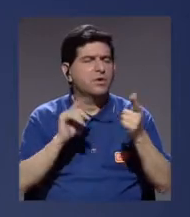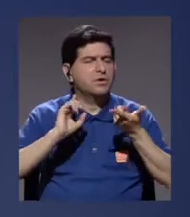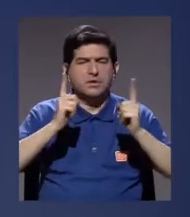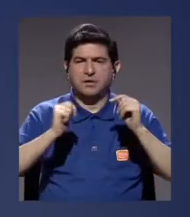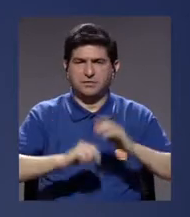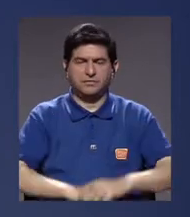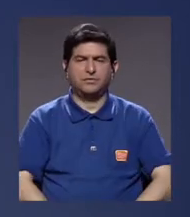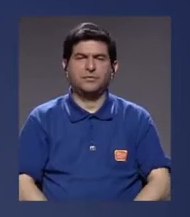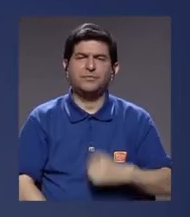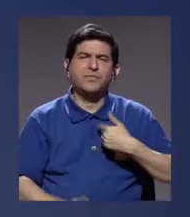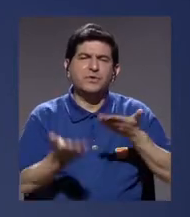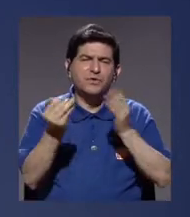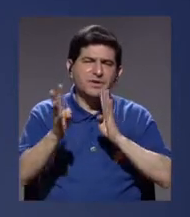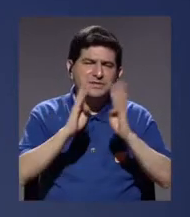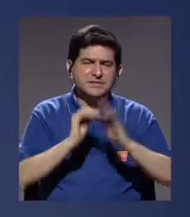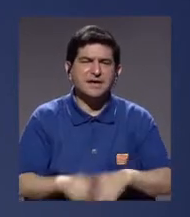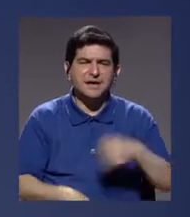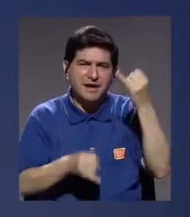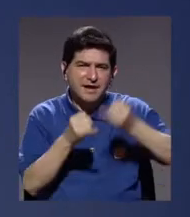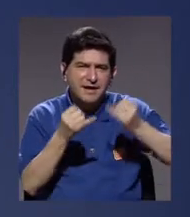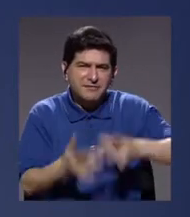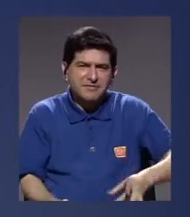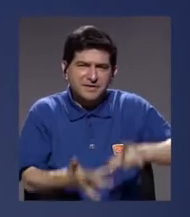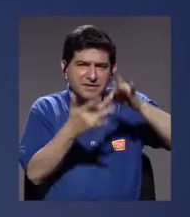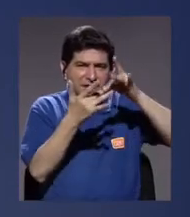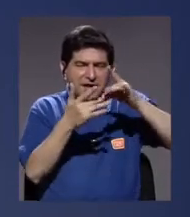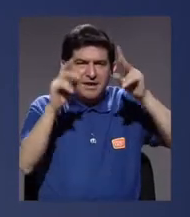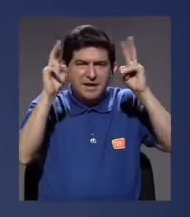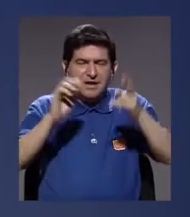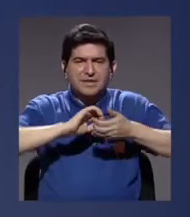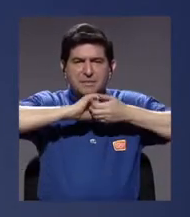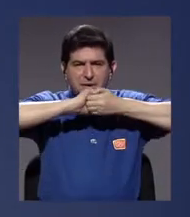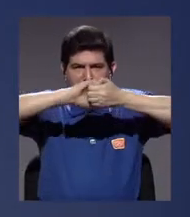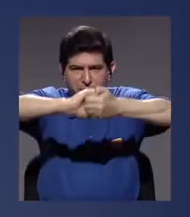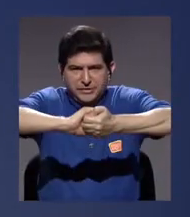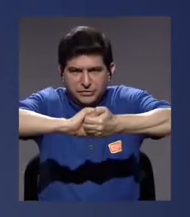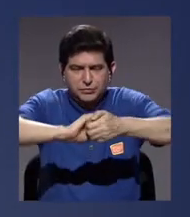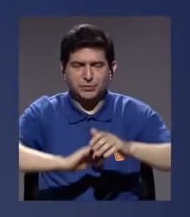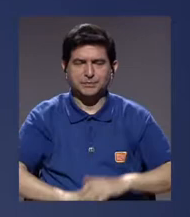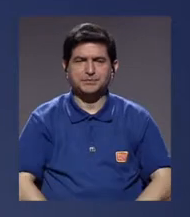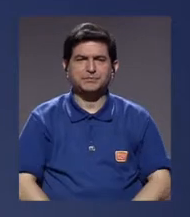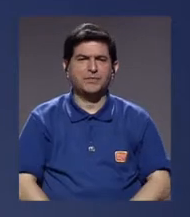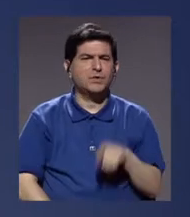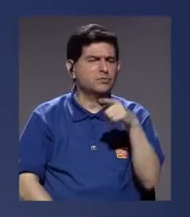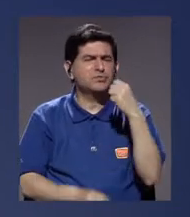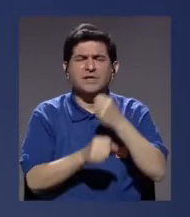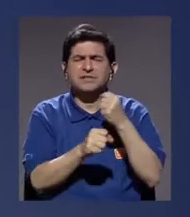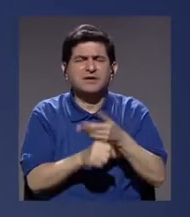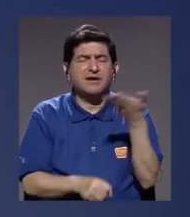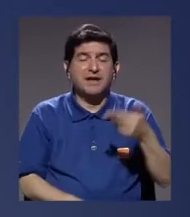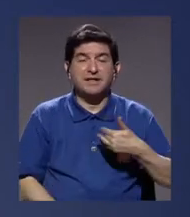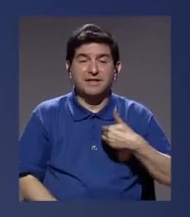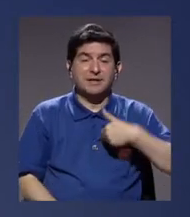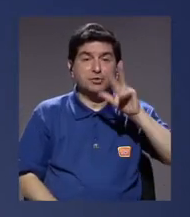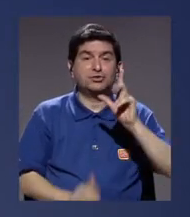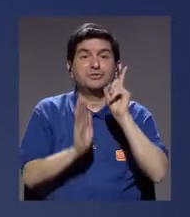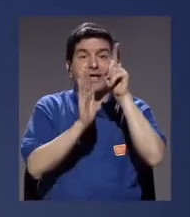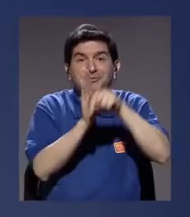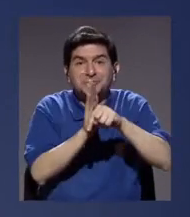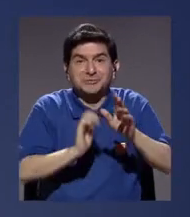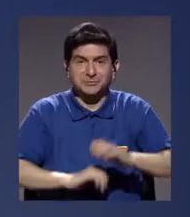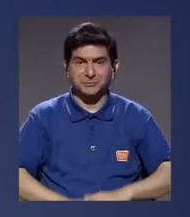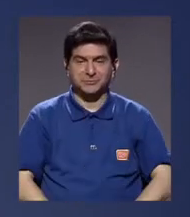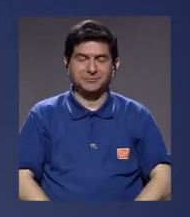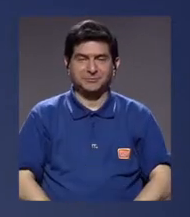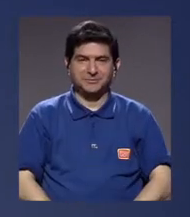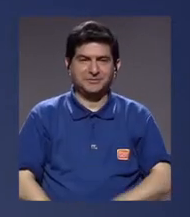en materia de cooperación, que han venido haciendo, nos quedan 3 minutos, y que podamos un poquito conversar también sobre la